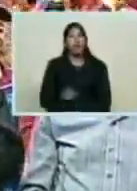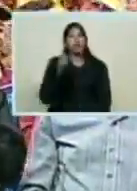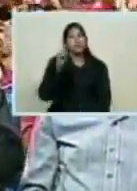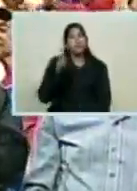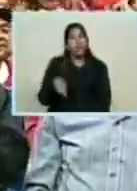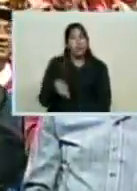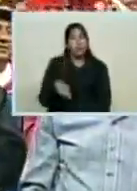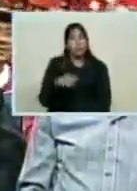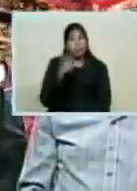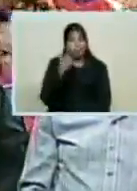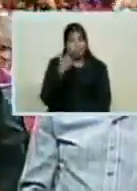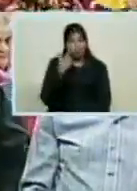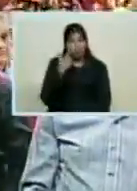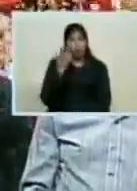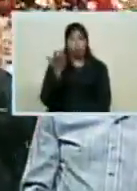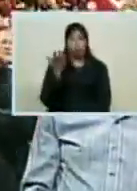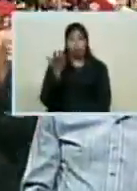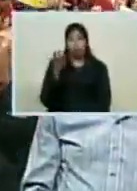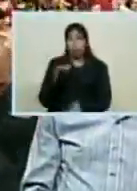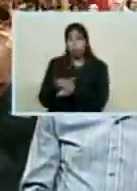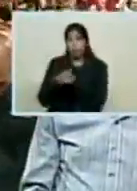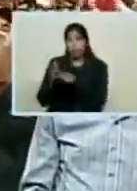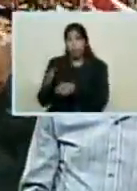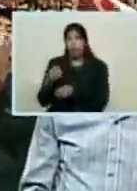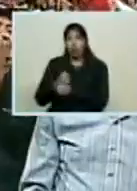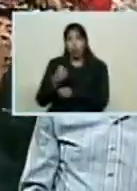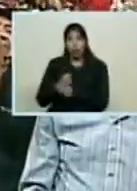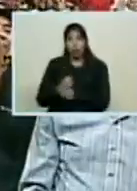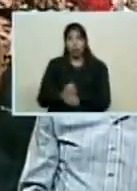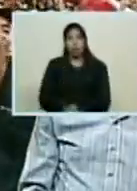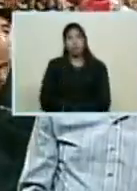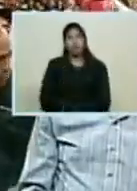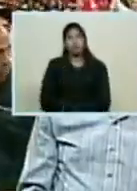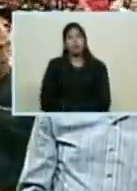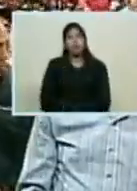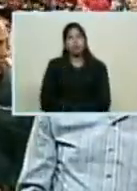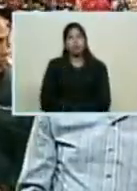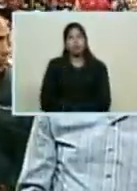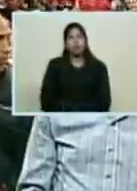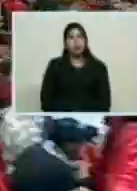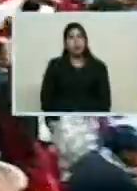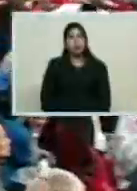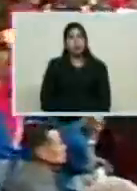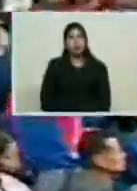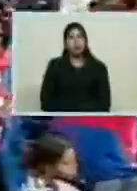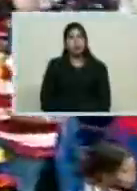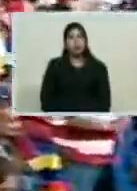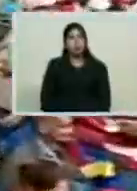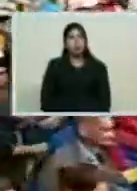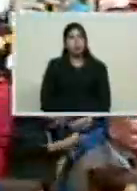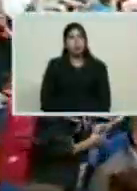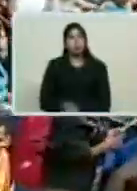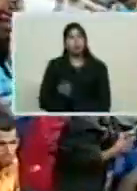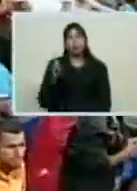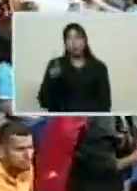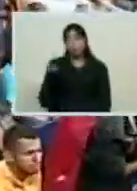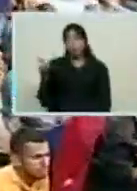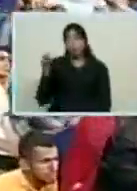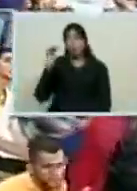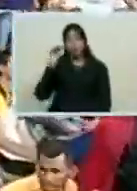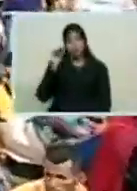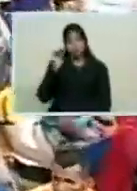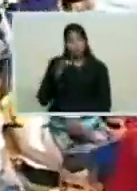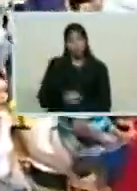Igualmente, fíjate, negro Valle, Néstor, ministro del Trabajo, maestro,